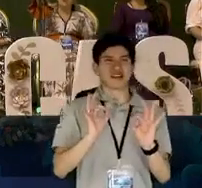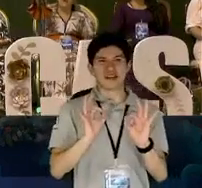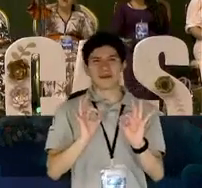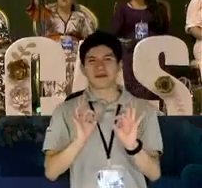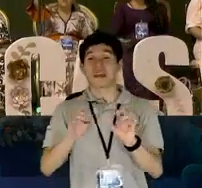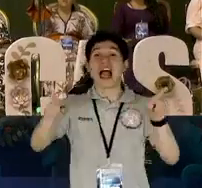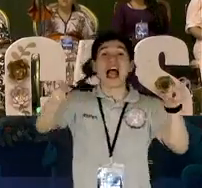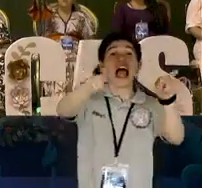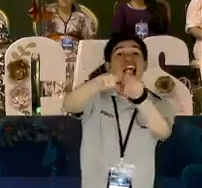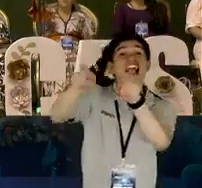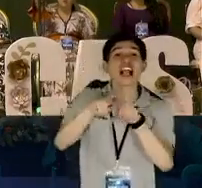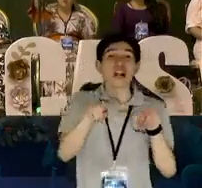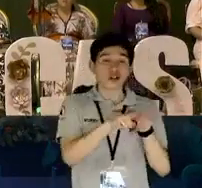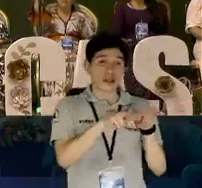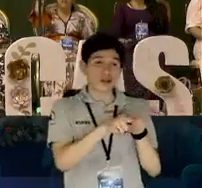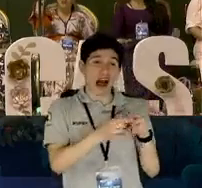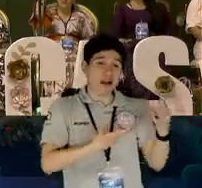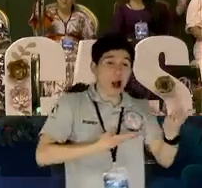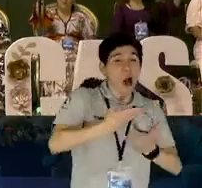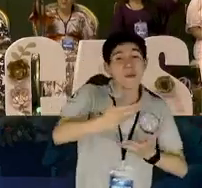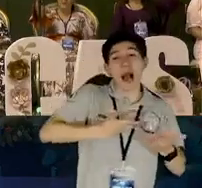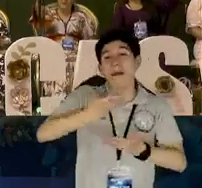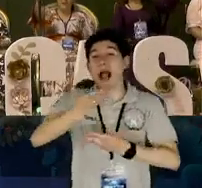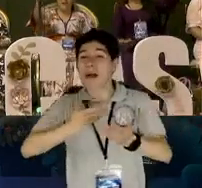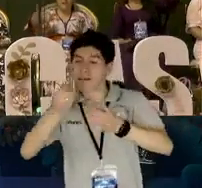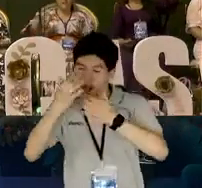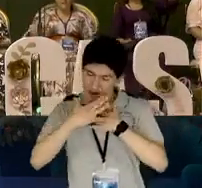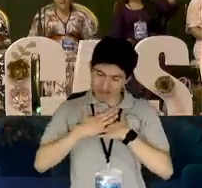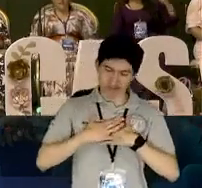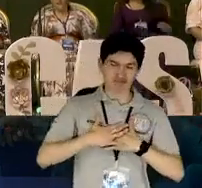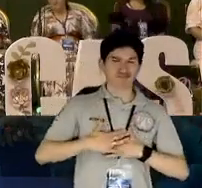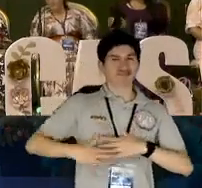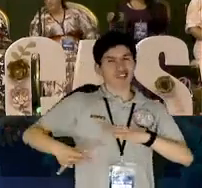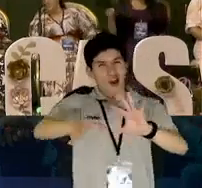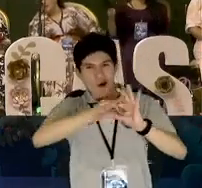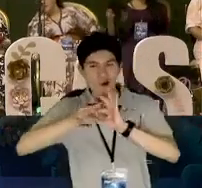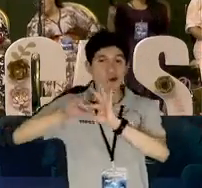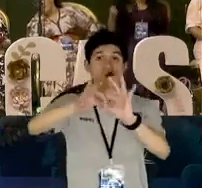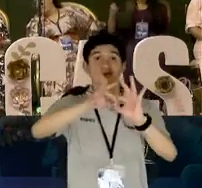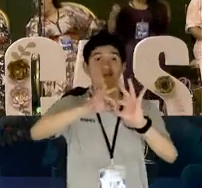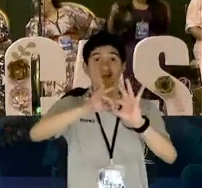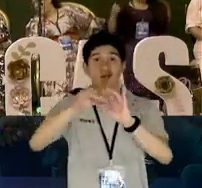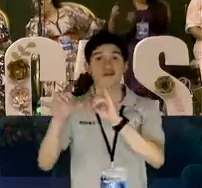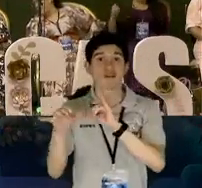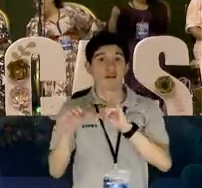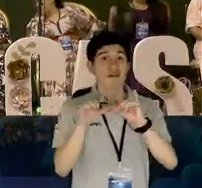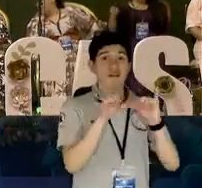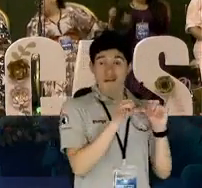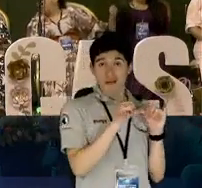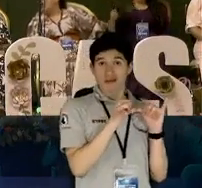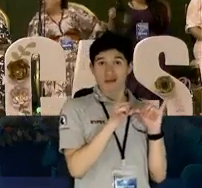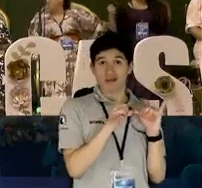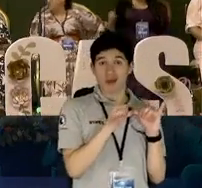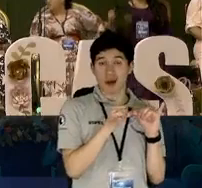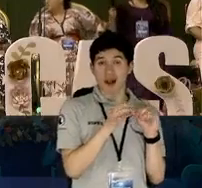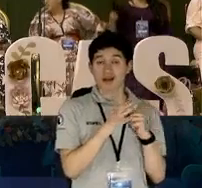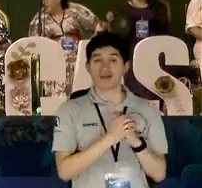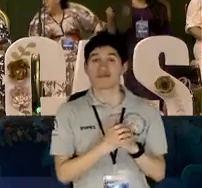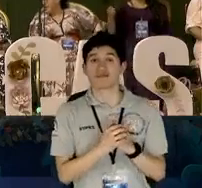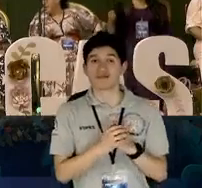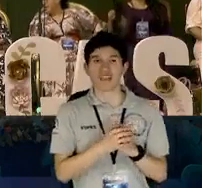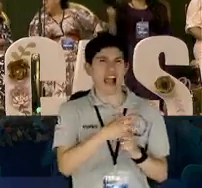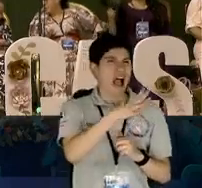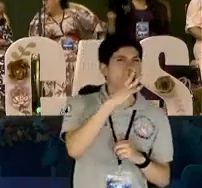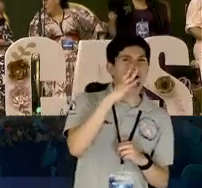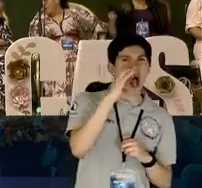los hermanos juntos en armonía. Es como el buen óleo sobre la cabeza, el cual desciende